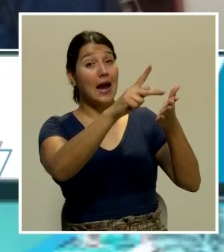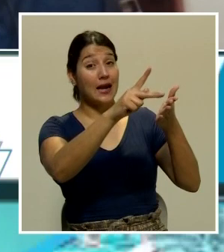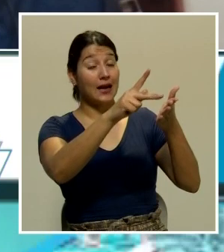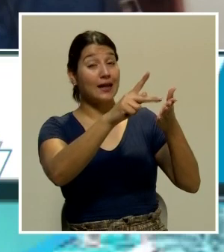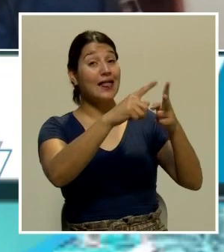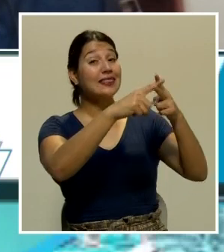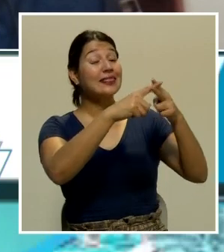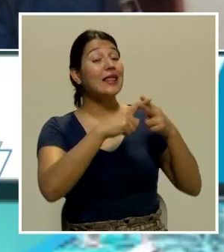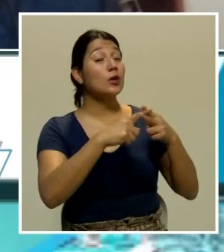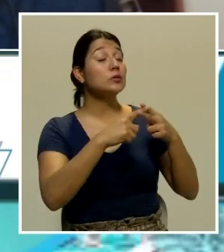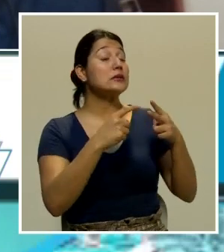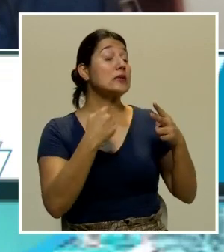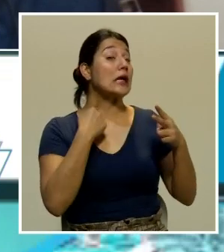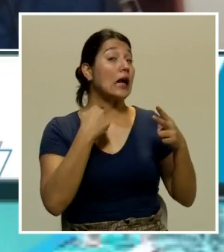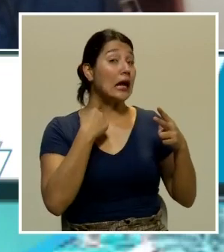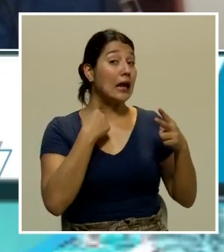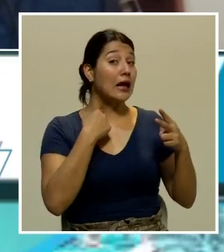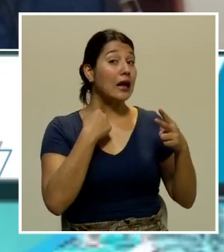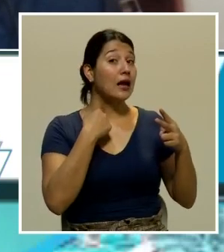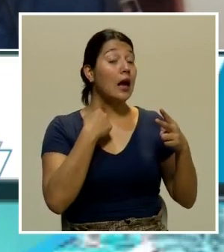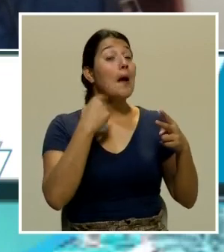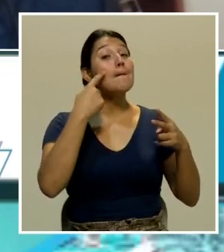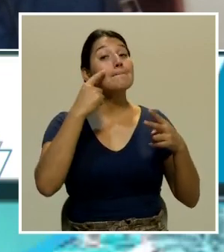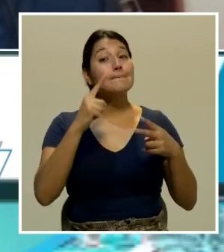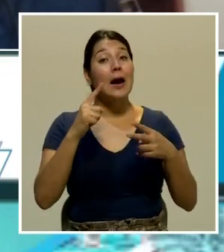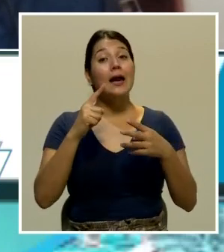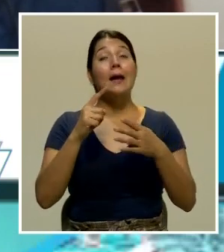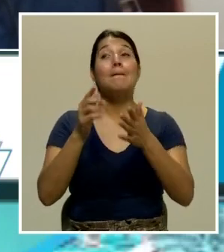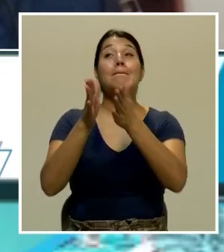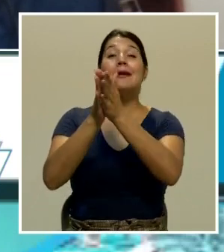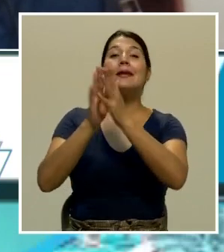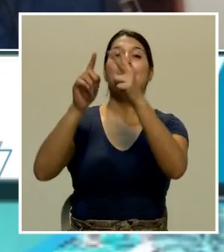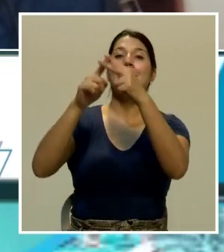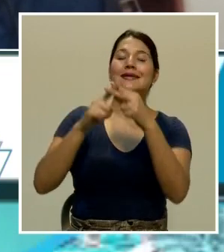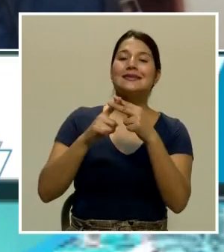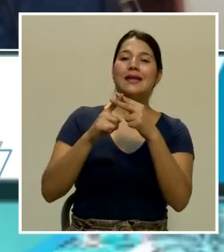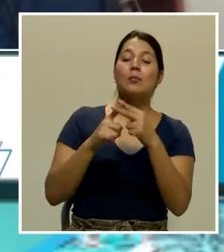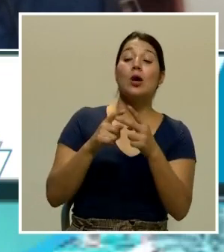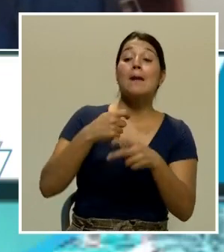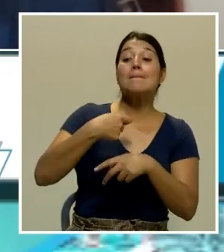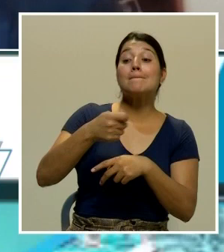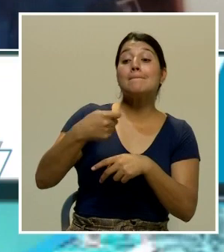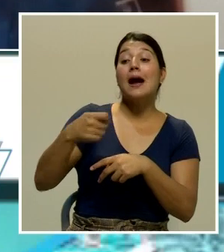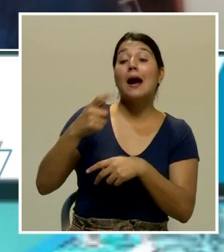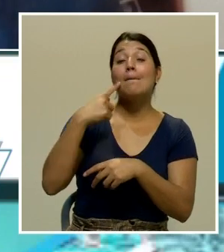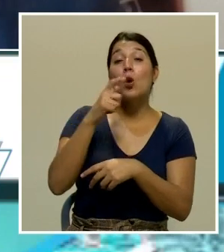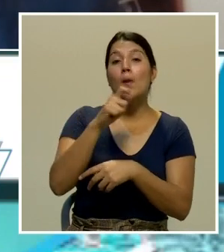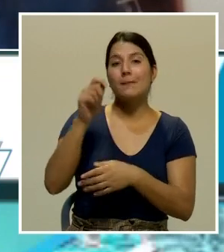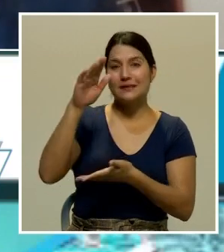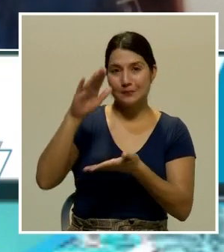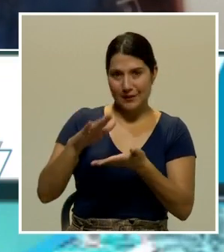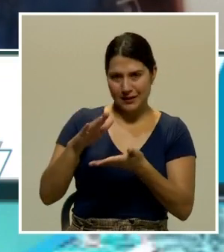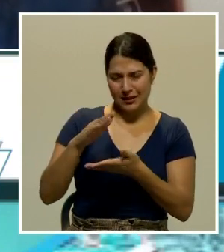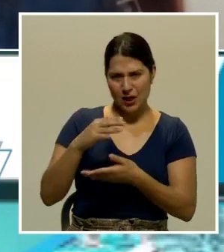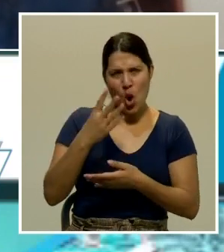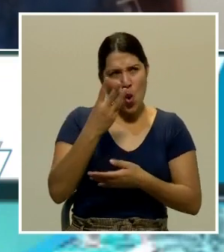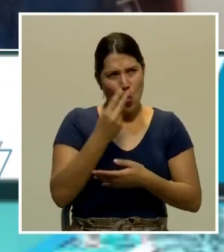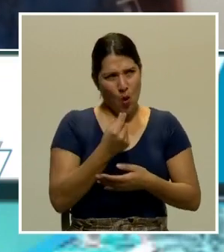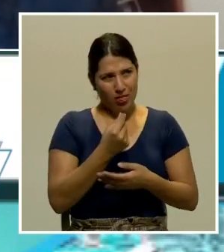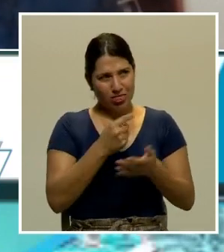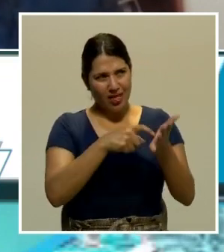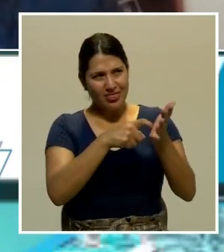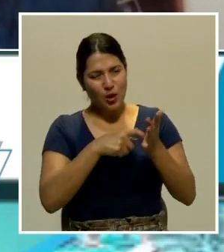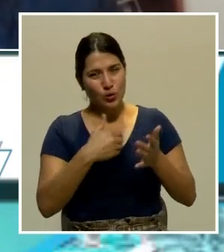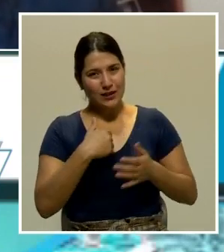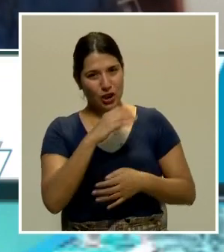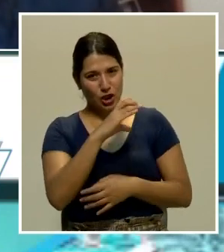es hoy, a números cerrados, la deuda pública de Costa Rica? Estoy seguro que es un número gigante. Y la pregunta